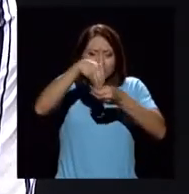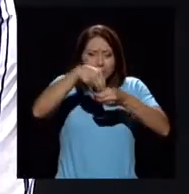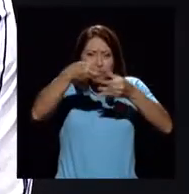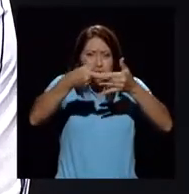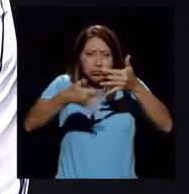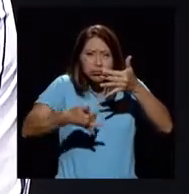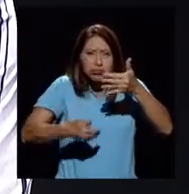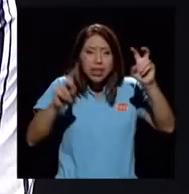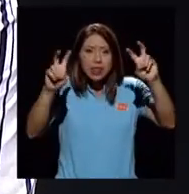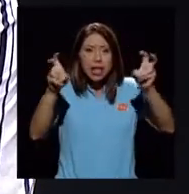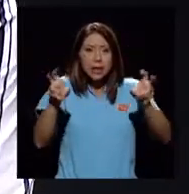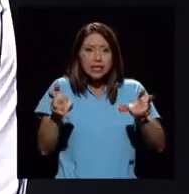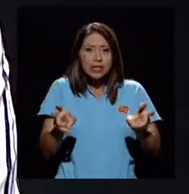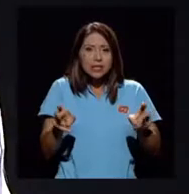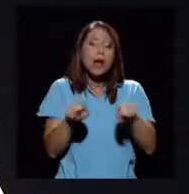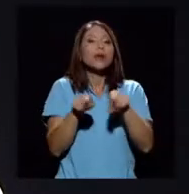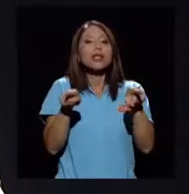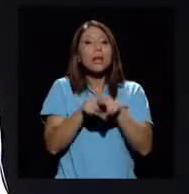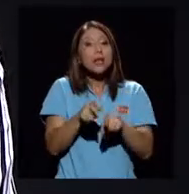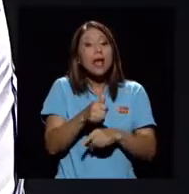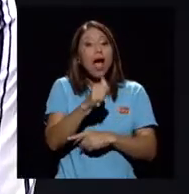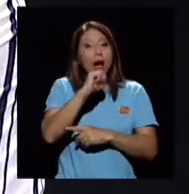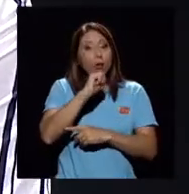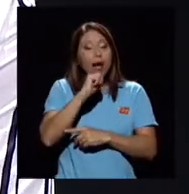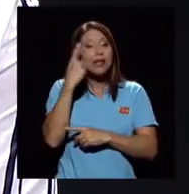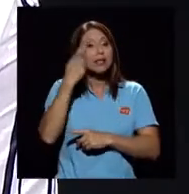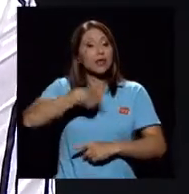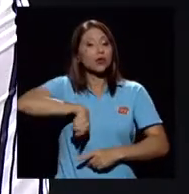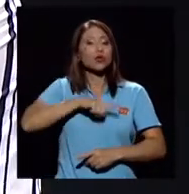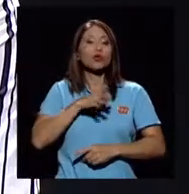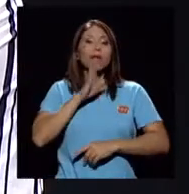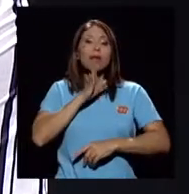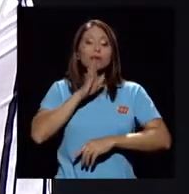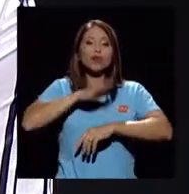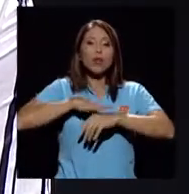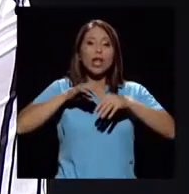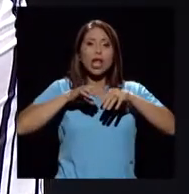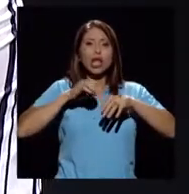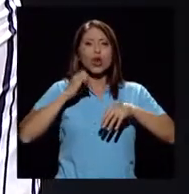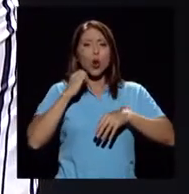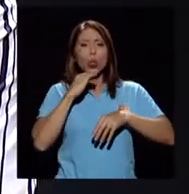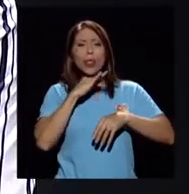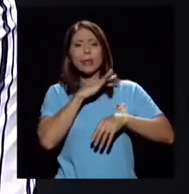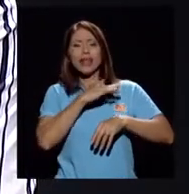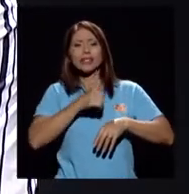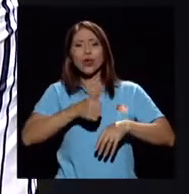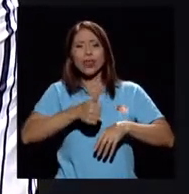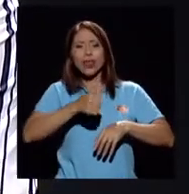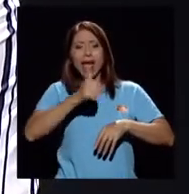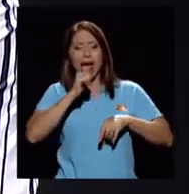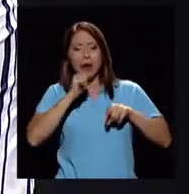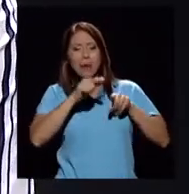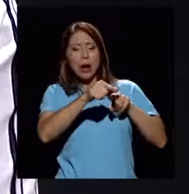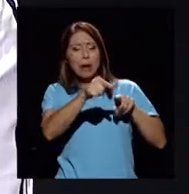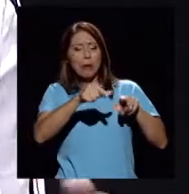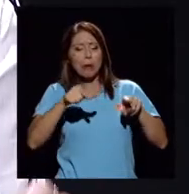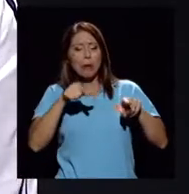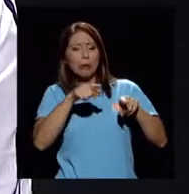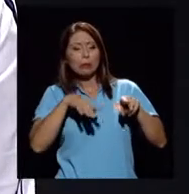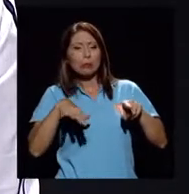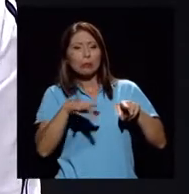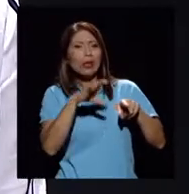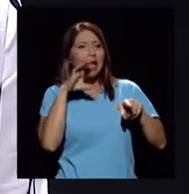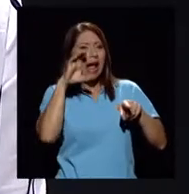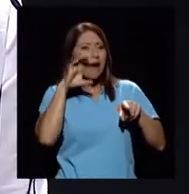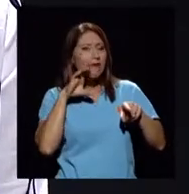también el tema de agua, uh-huh, que si hablamos de contaminación de agua, pues es otra vez café, pero también se puede ver, digamos, un poco